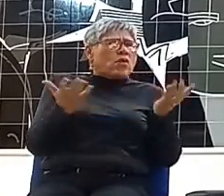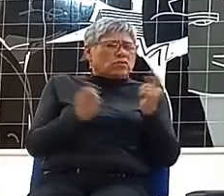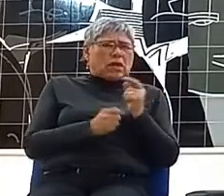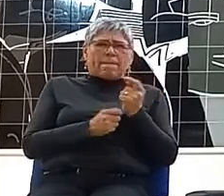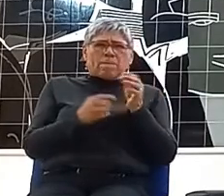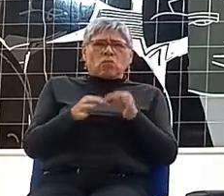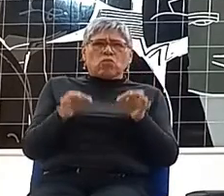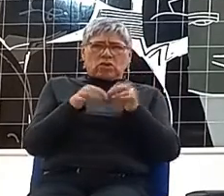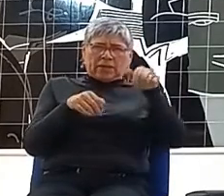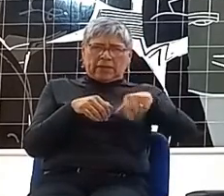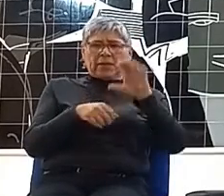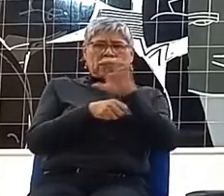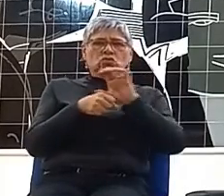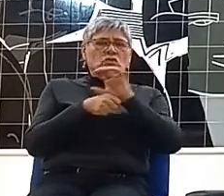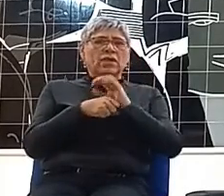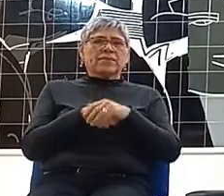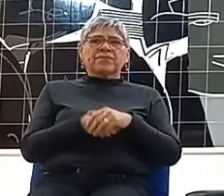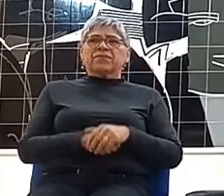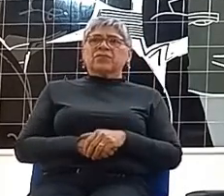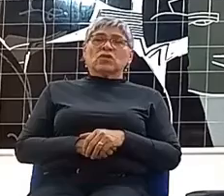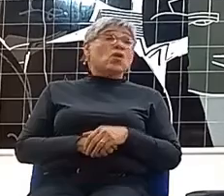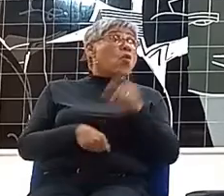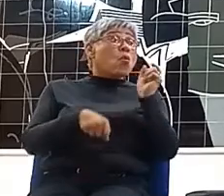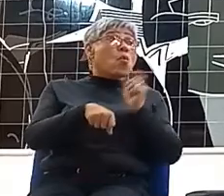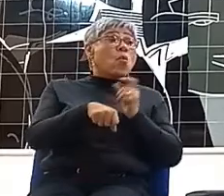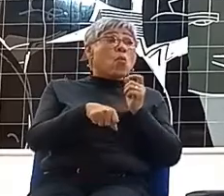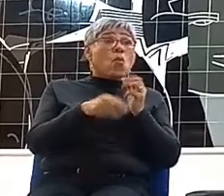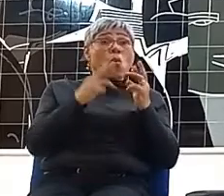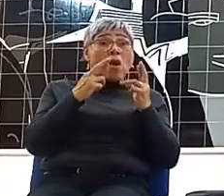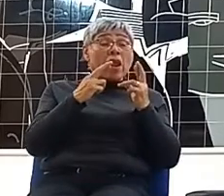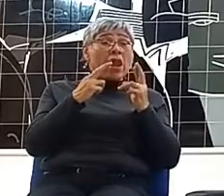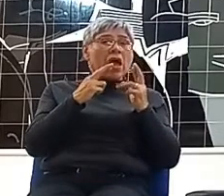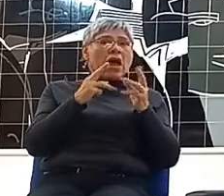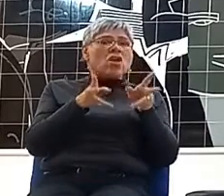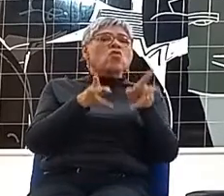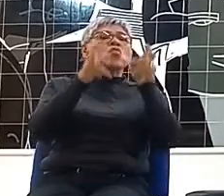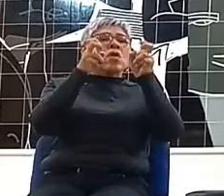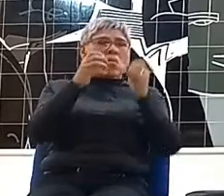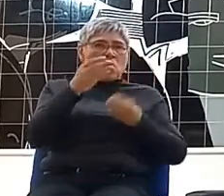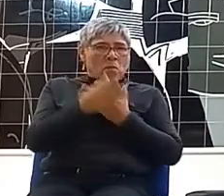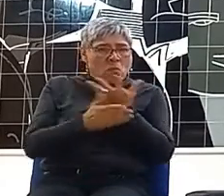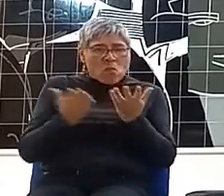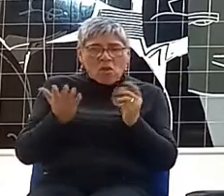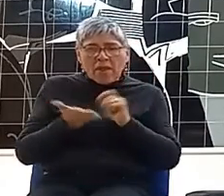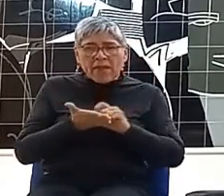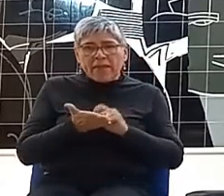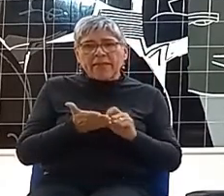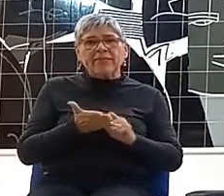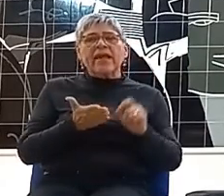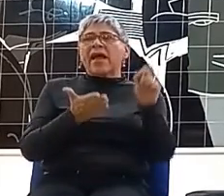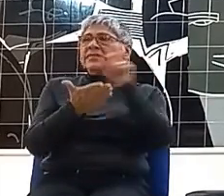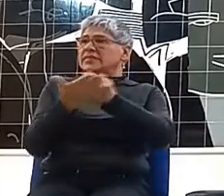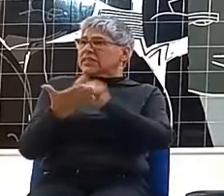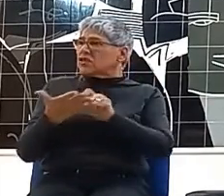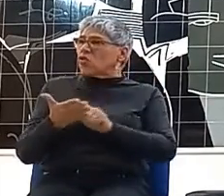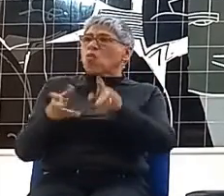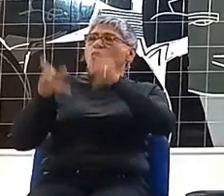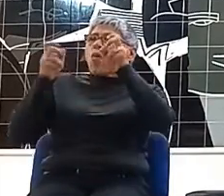ciudad, y ojalá que los nuevos poetas, los nuevos escritores, las nuevas